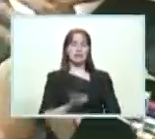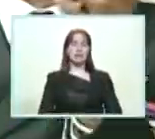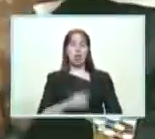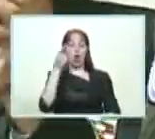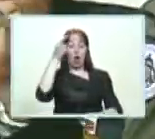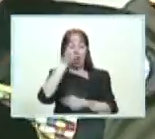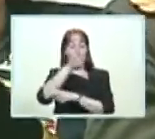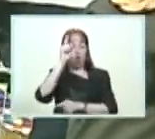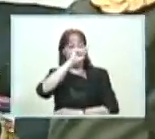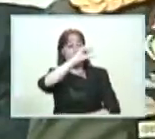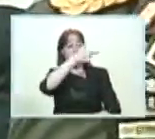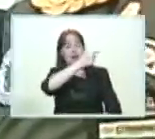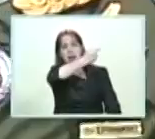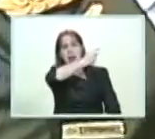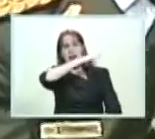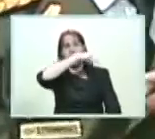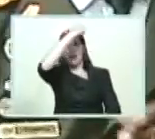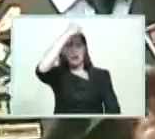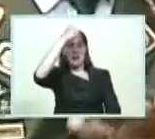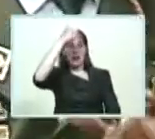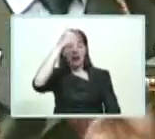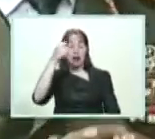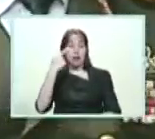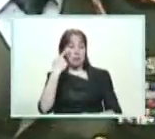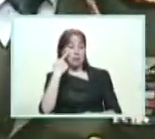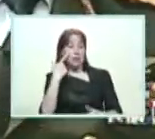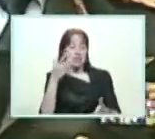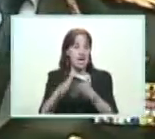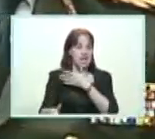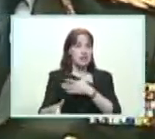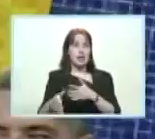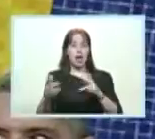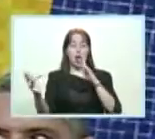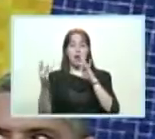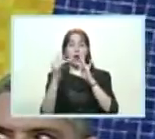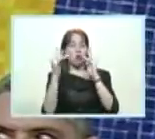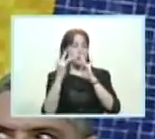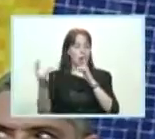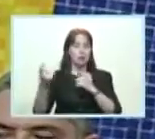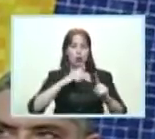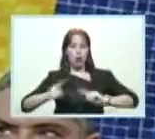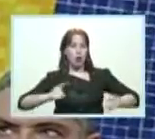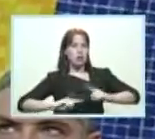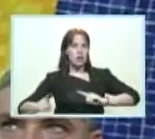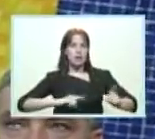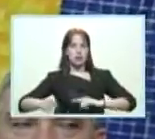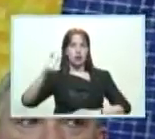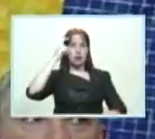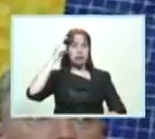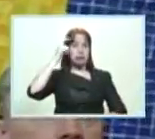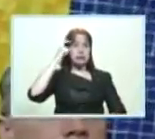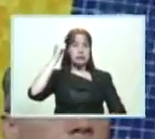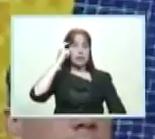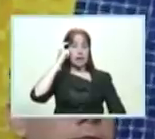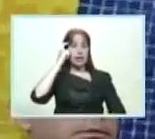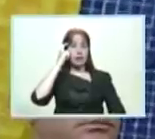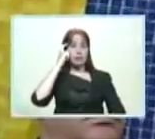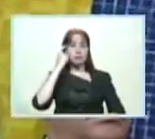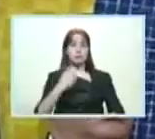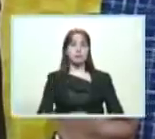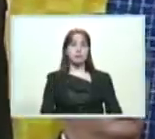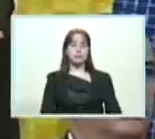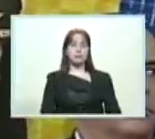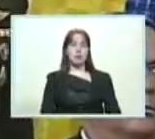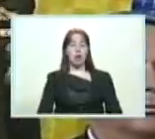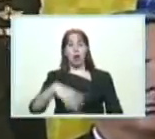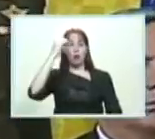órdenes al general en jefe y al almirante en jefe para que se mantengan en coordinación diaria con